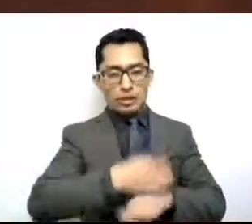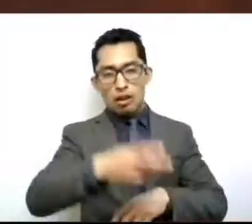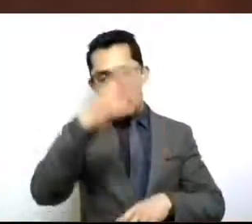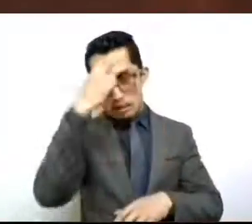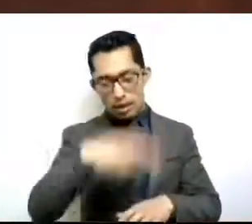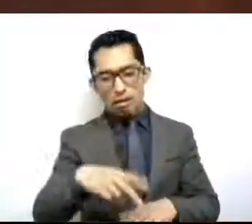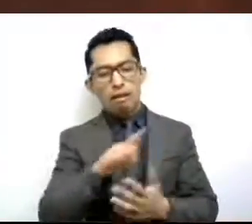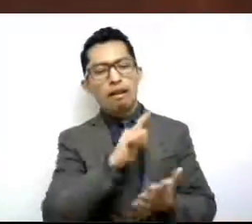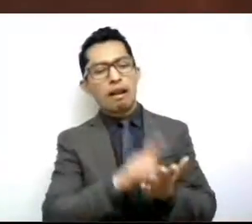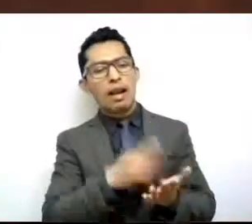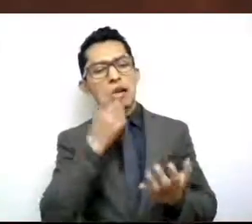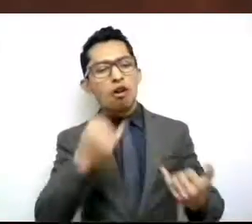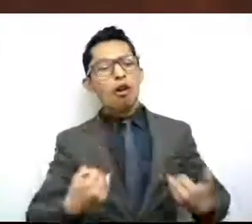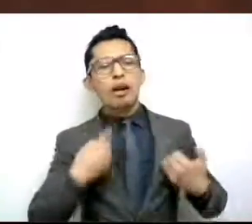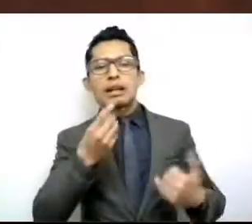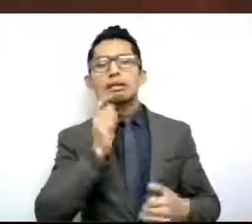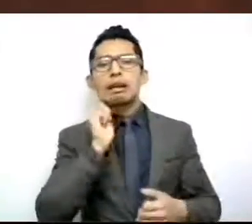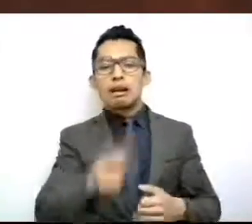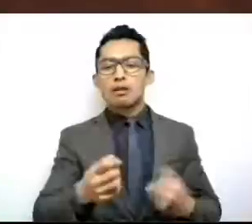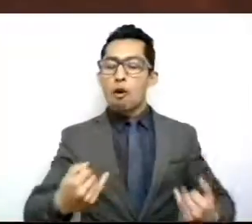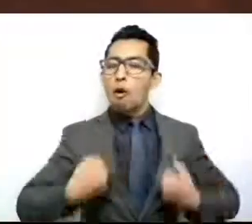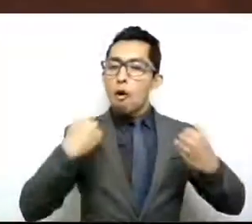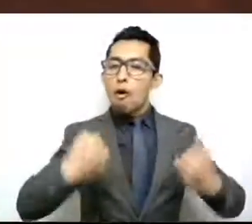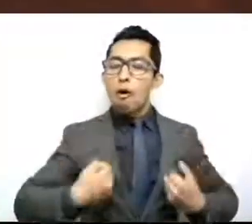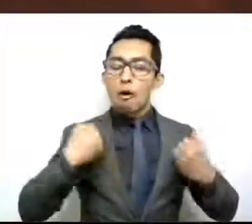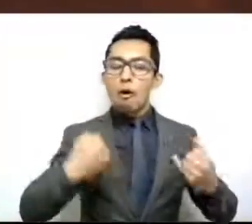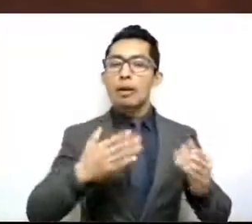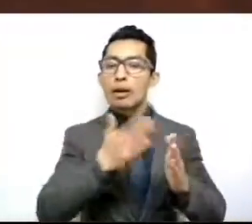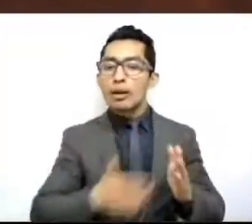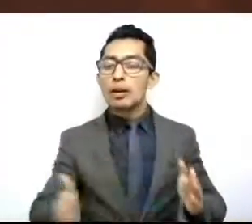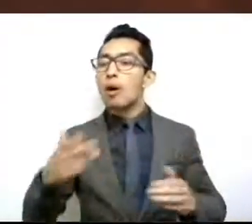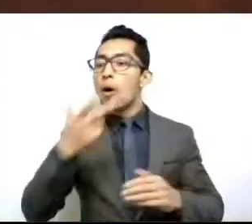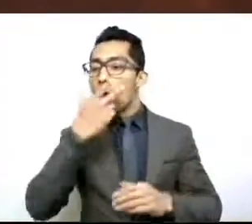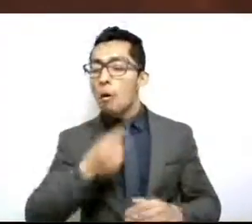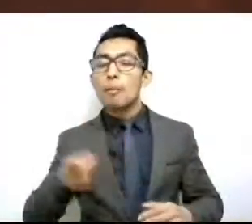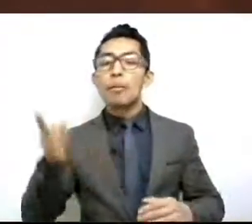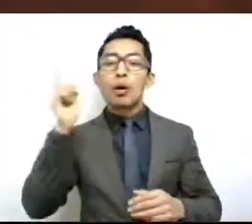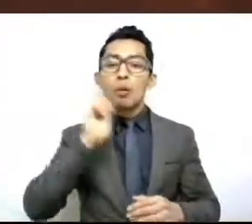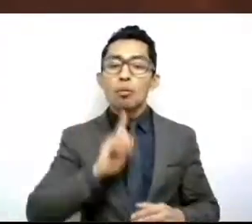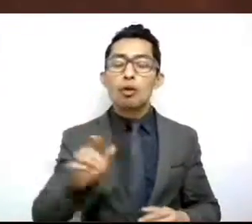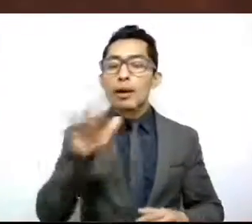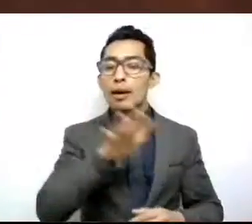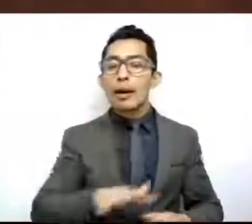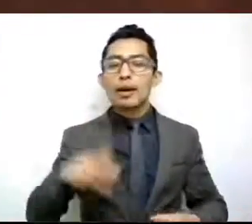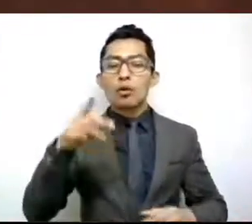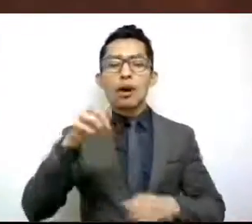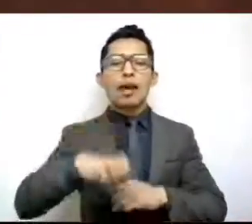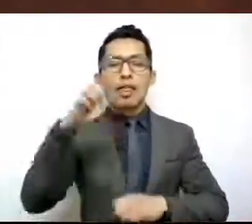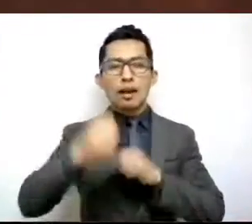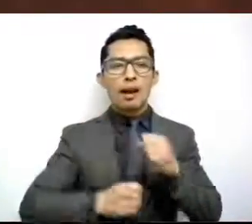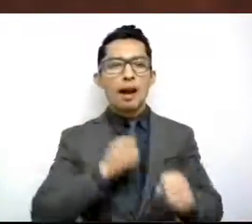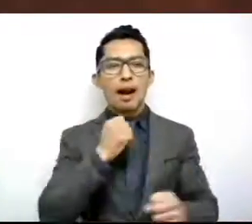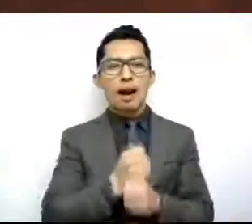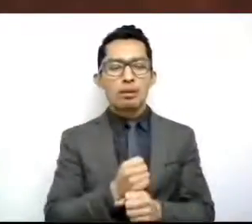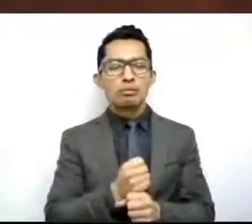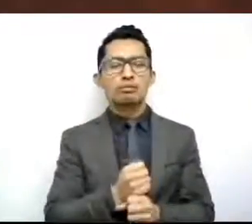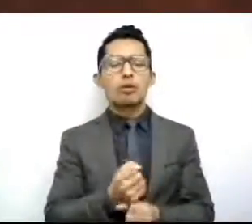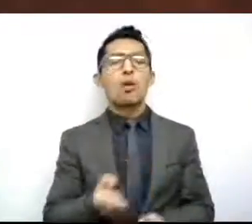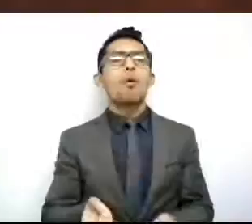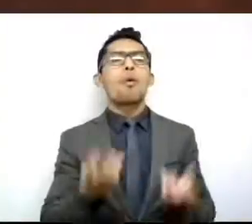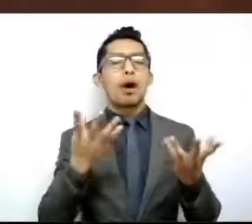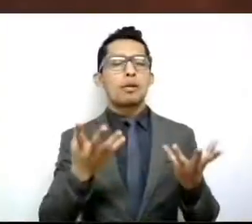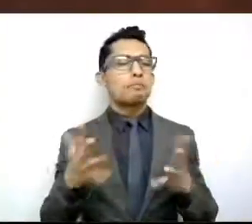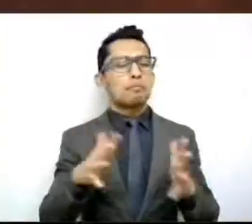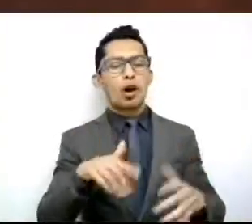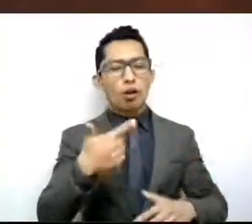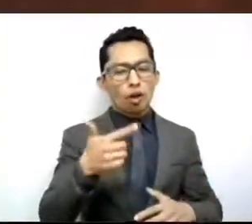cual identifica a las juventudes como a las mujeres y los hombres cuya edad está comprendida entre los